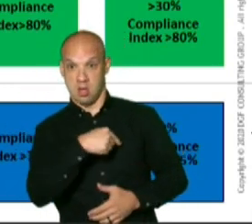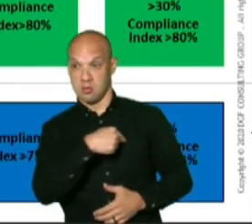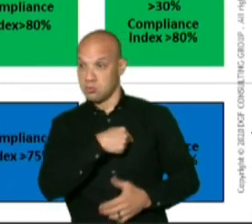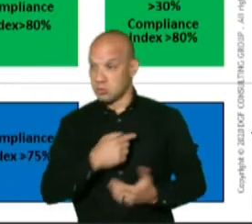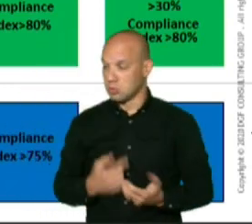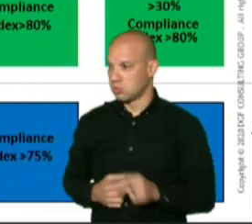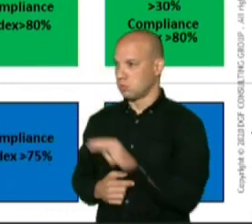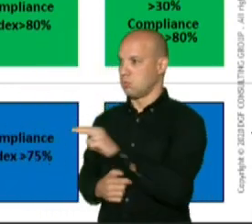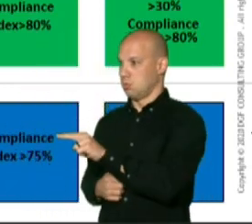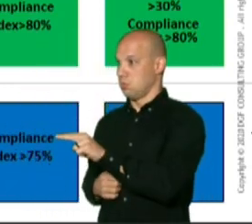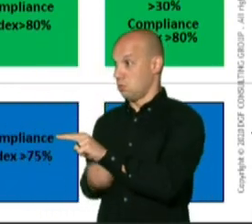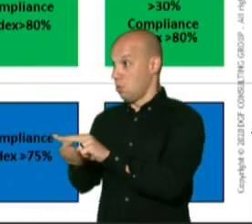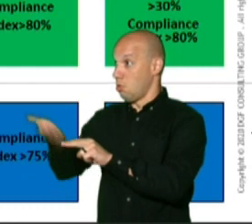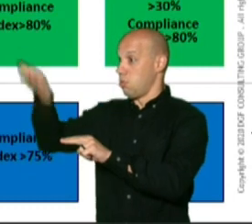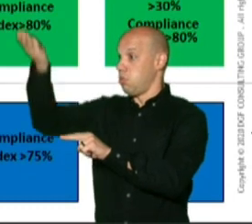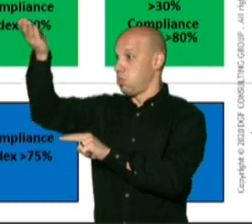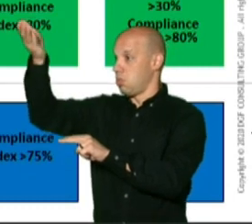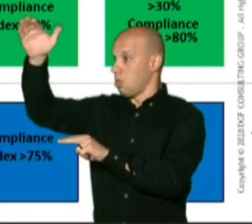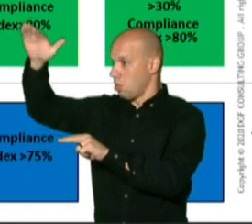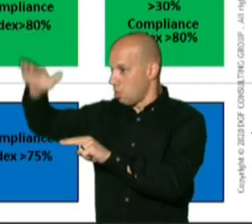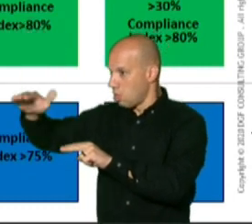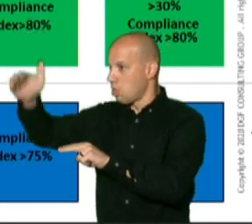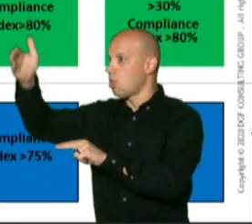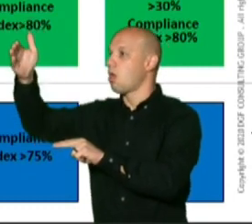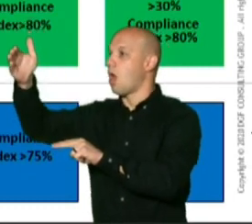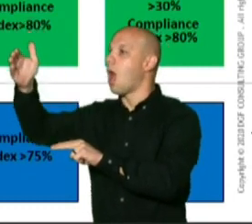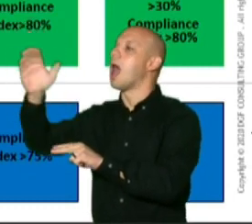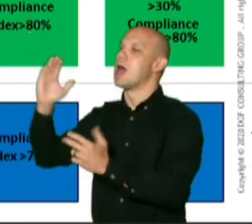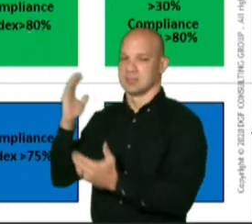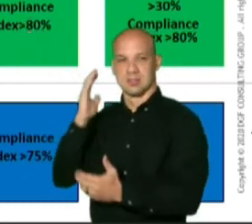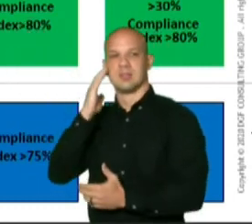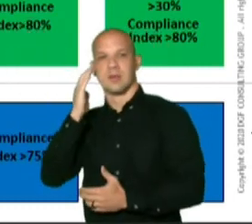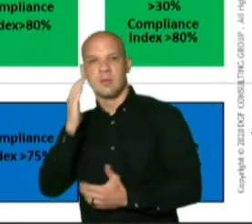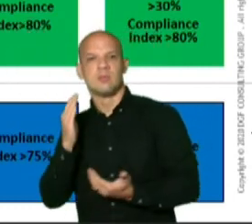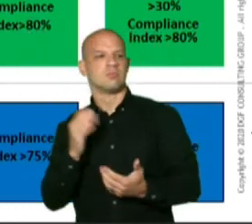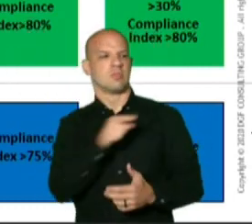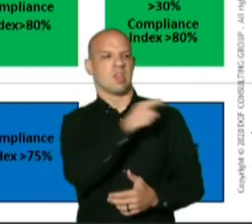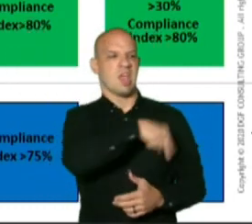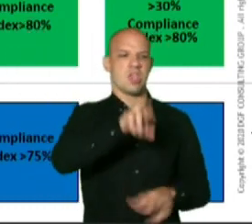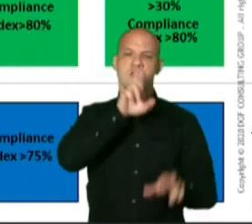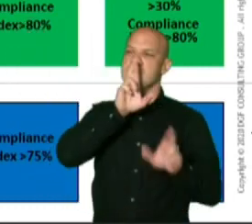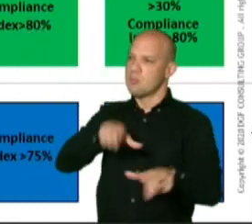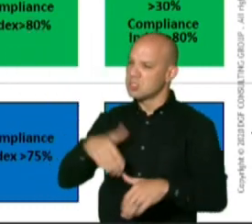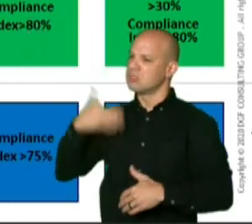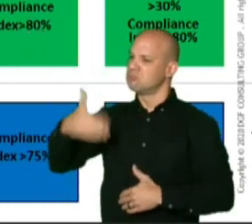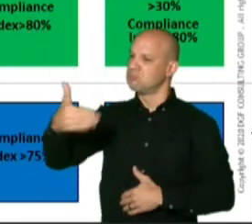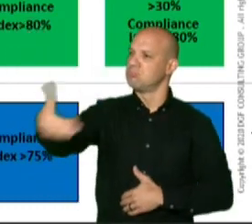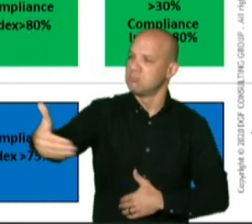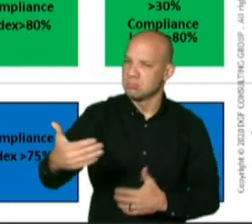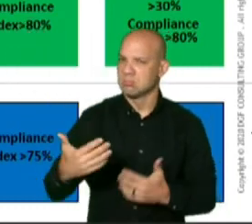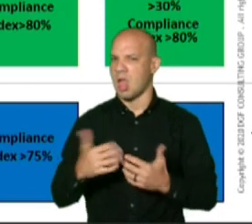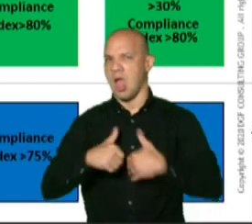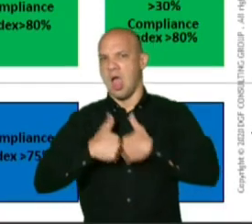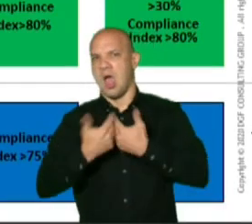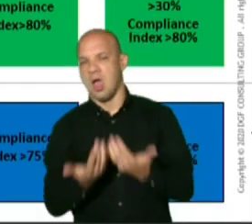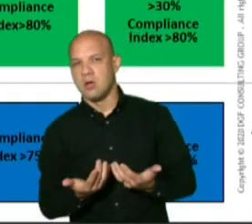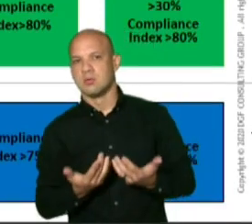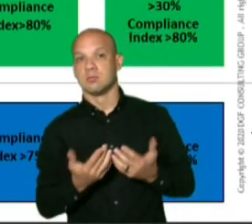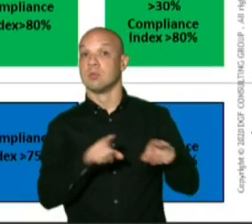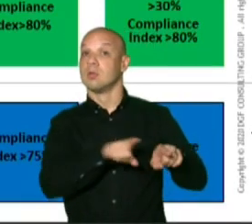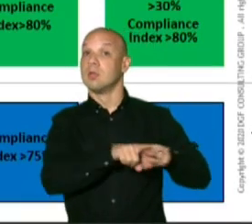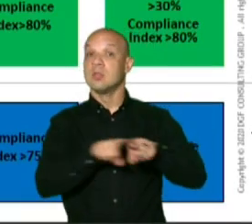establecimos no solamente la frecuencia en que se va a reportar al Secretario de Salud, ¿verdad?, sino también el índice de cumplimiento